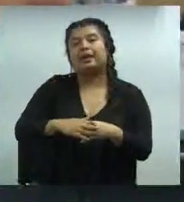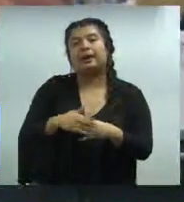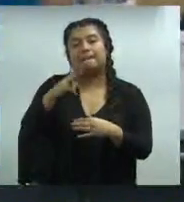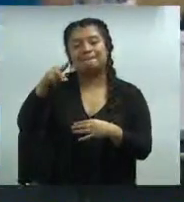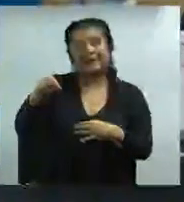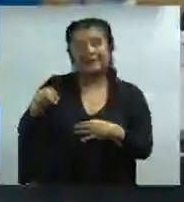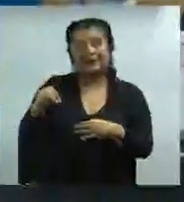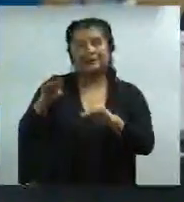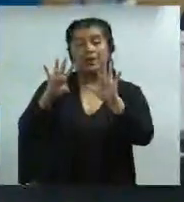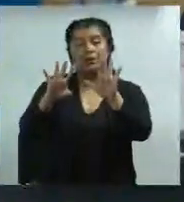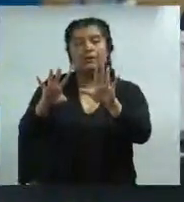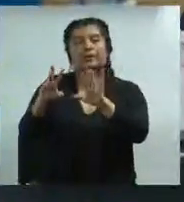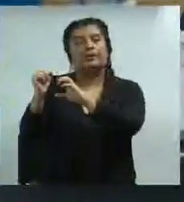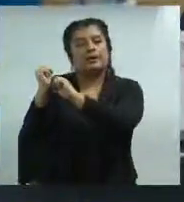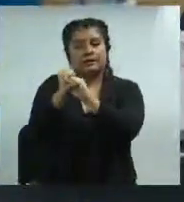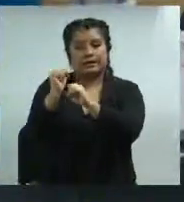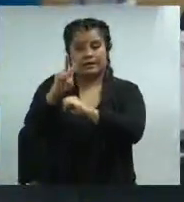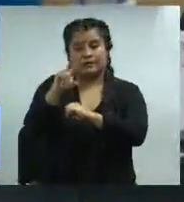del 2024,